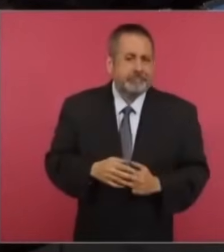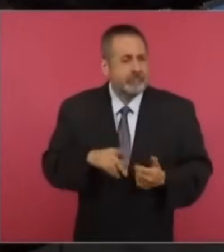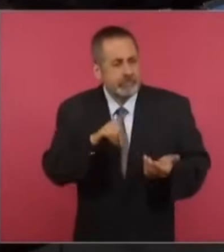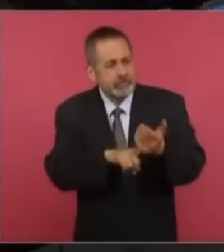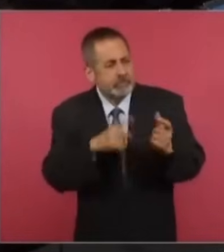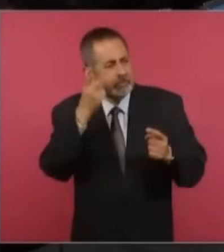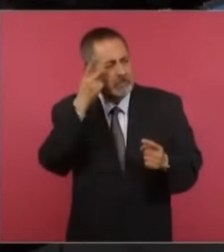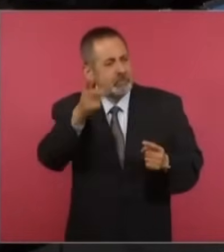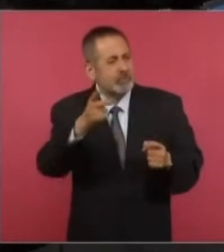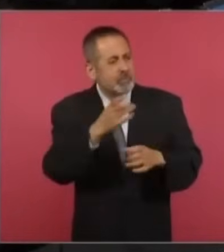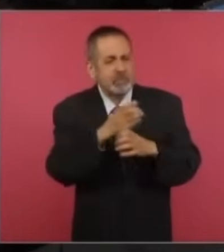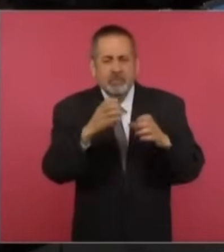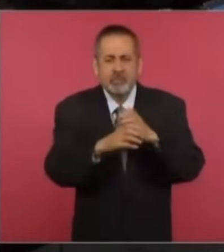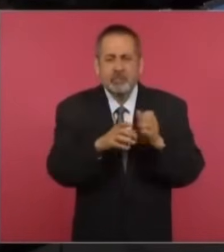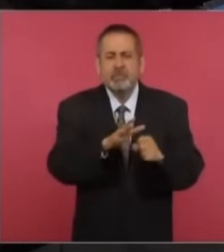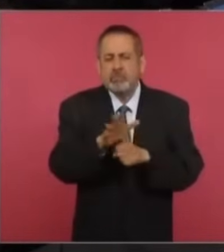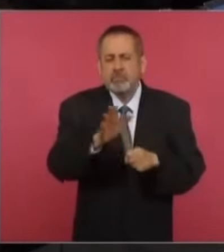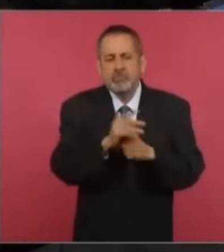tienen